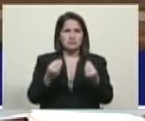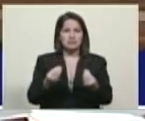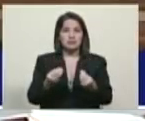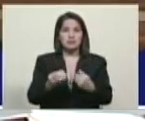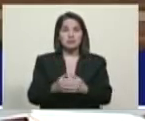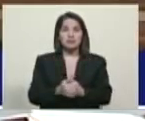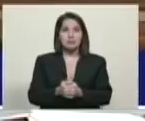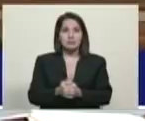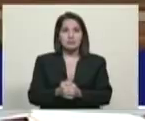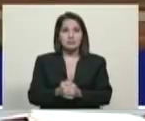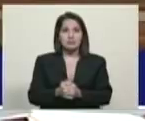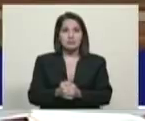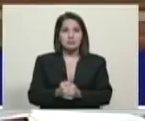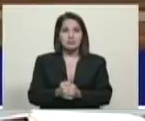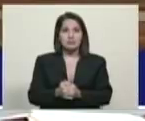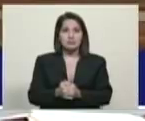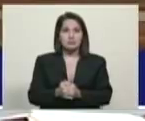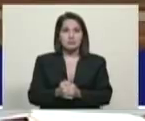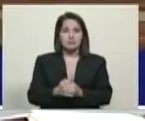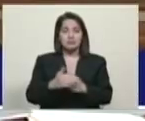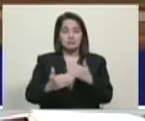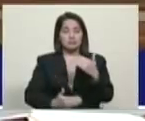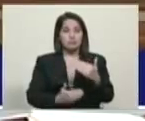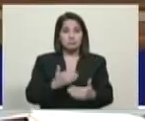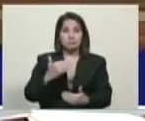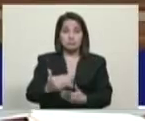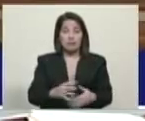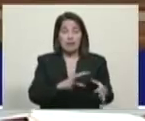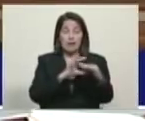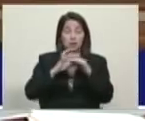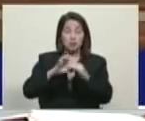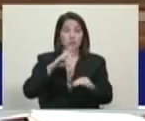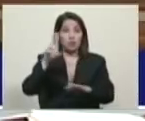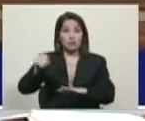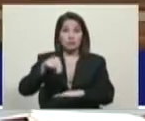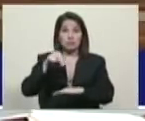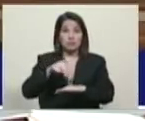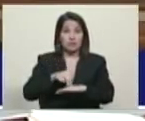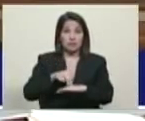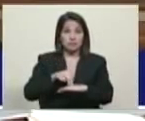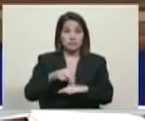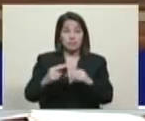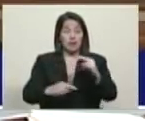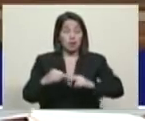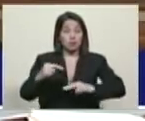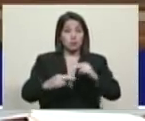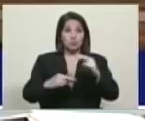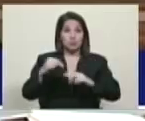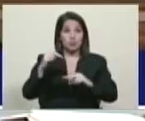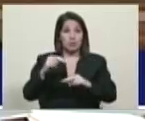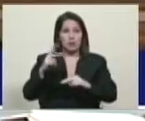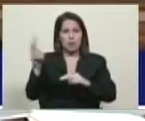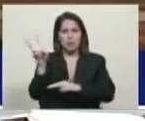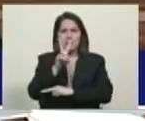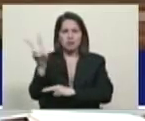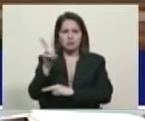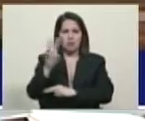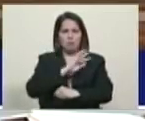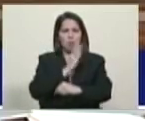nuestro ser, de nuestro esfuerzo nacional. La unión nacional para construir la Venezuela potencia,